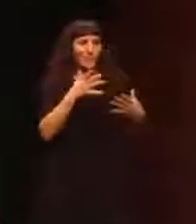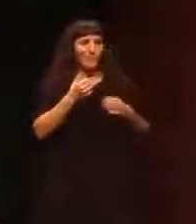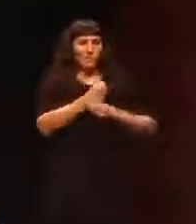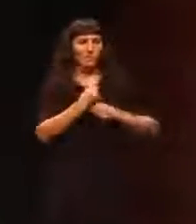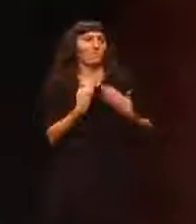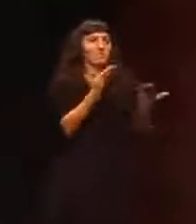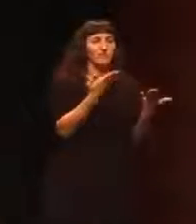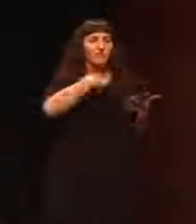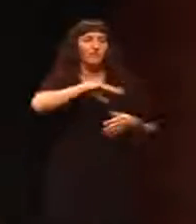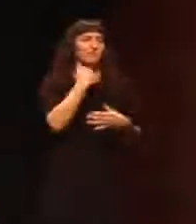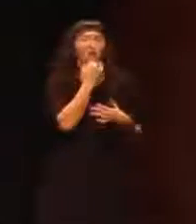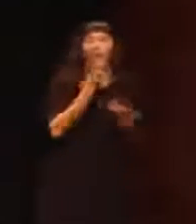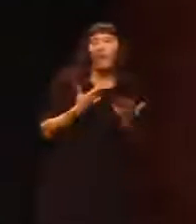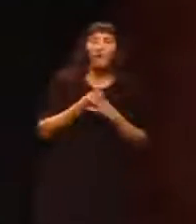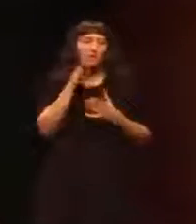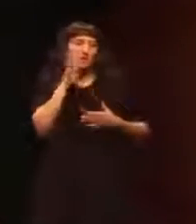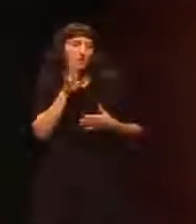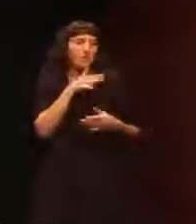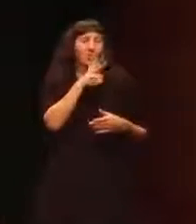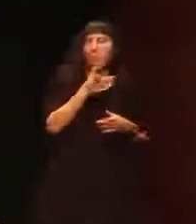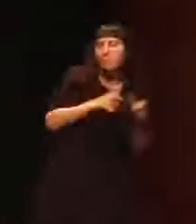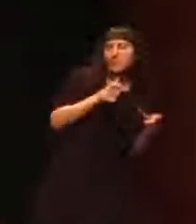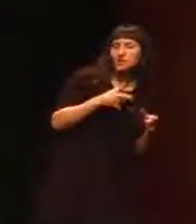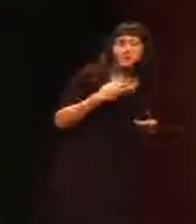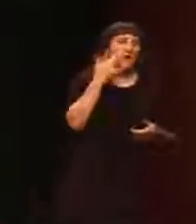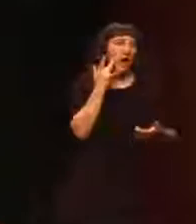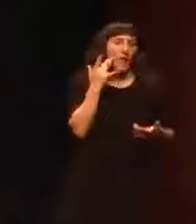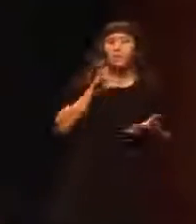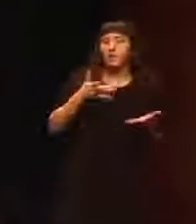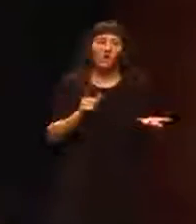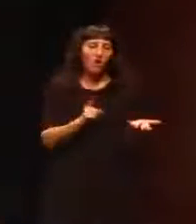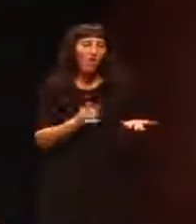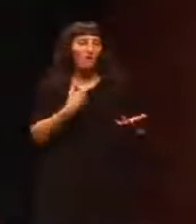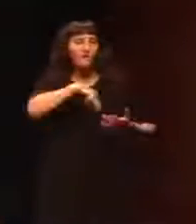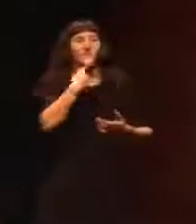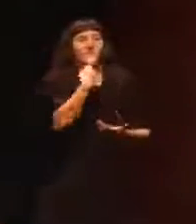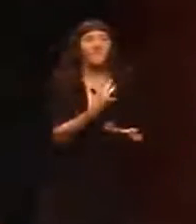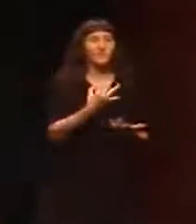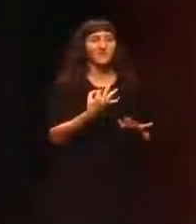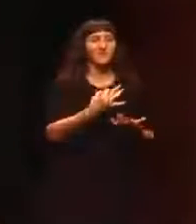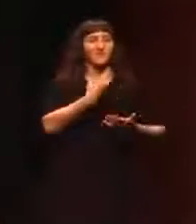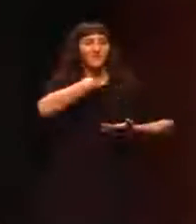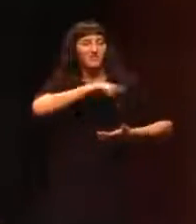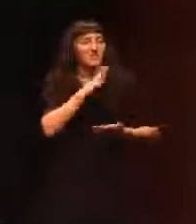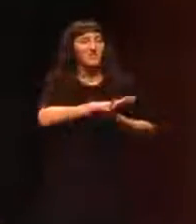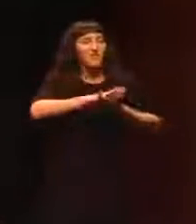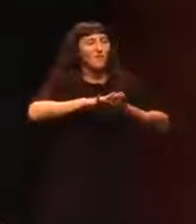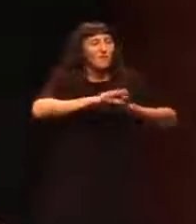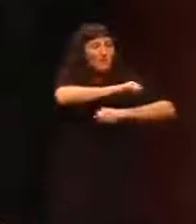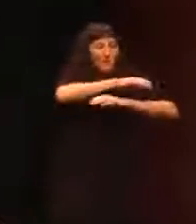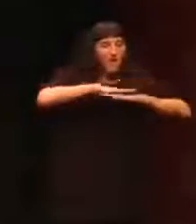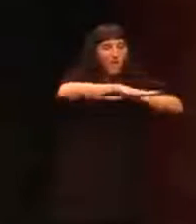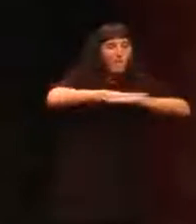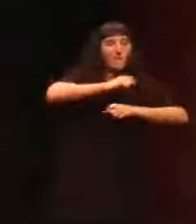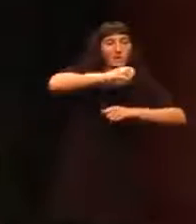de un problema de manzanas podridas ni que haya gente que sea más limpia y gente que sea un poco menos limpia. Estamos hablando de una forma de gobierno. Si alguien